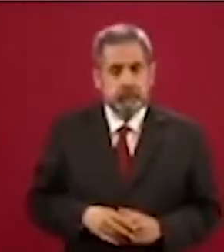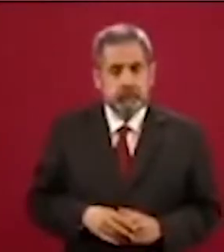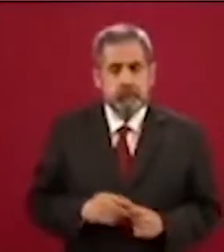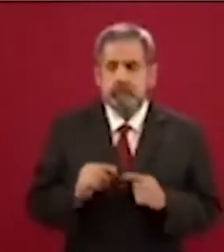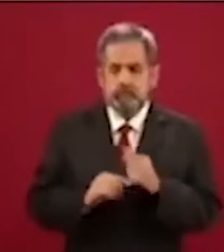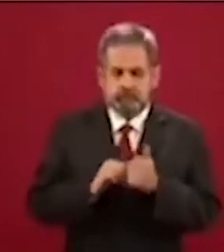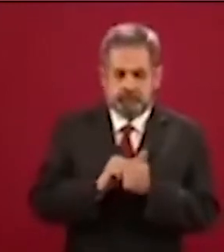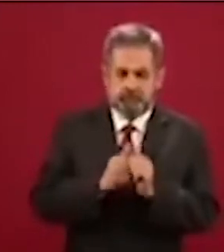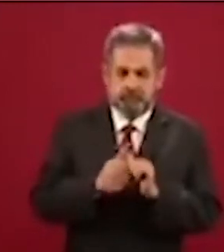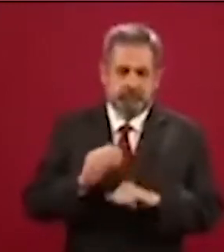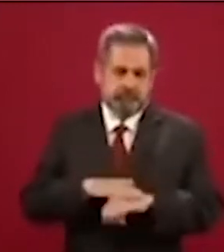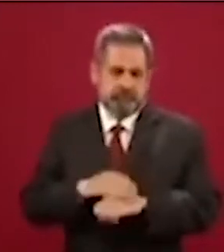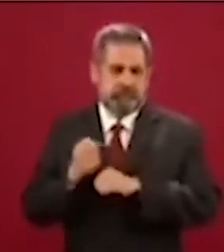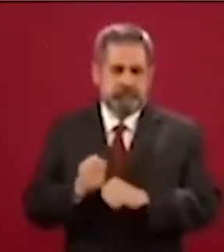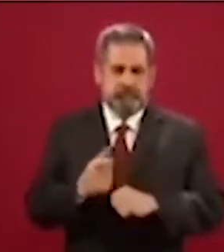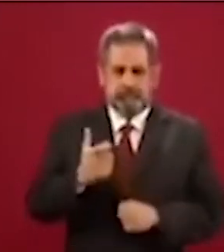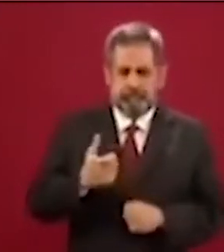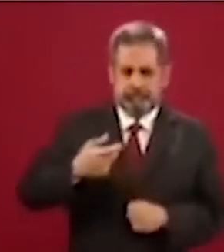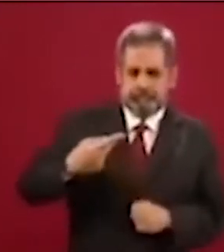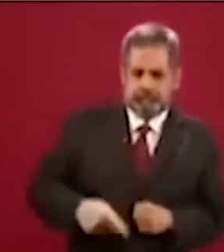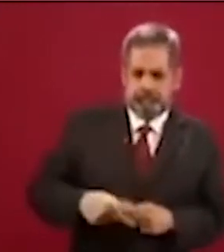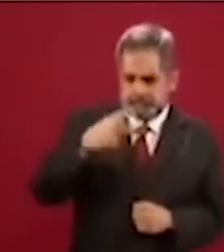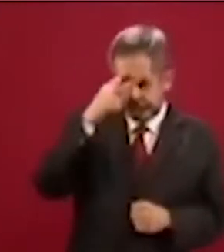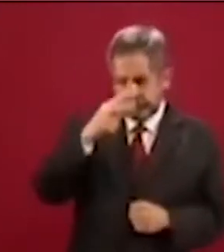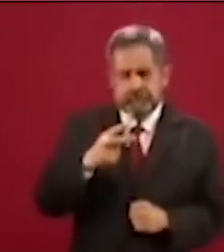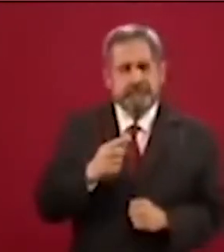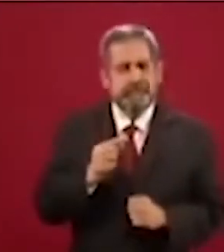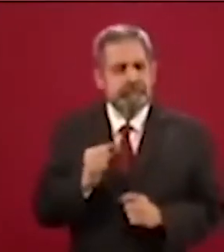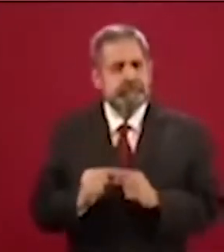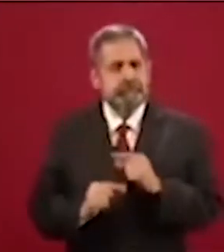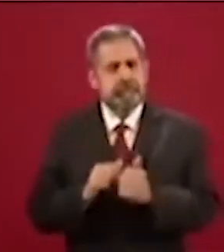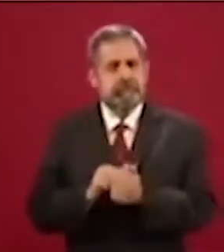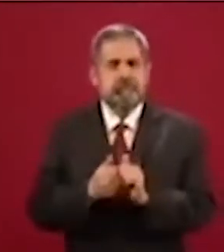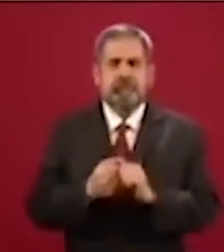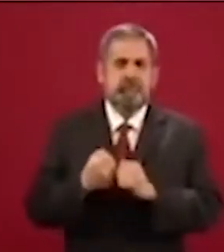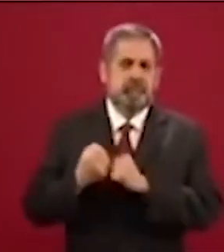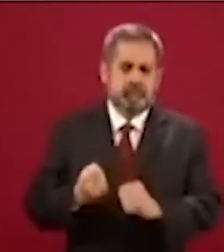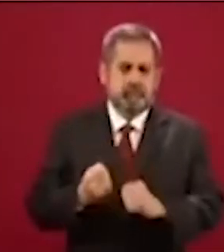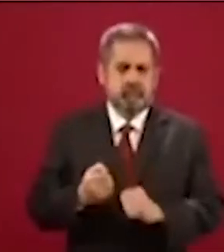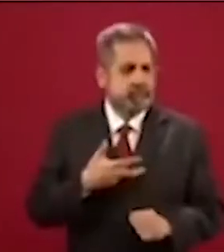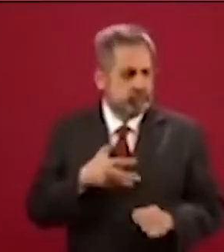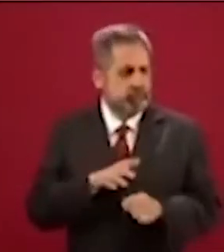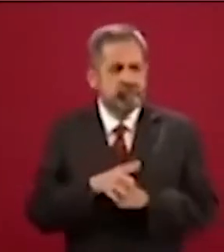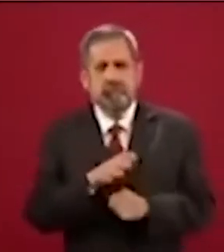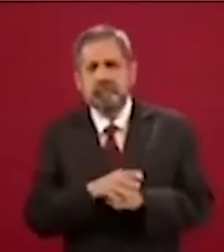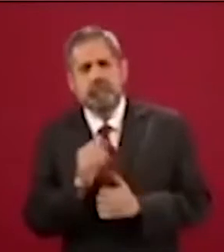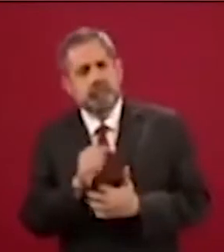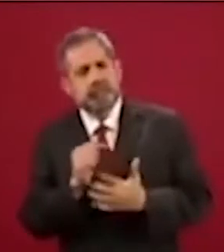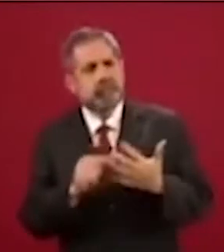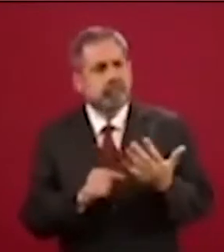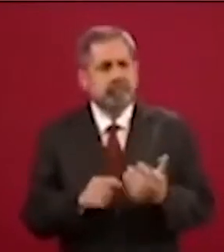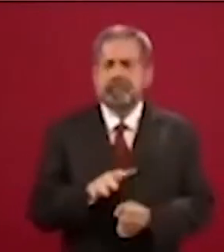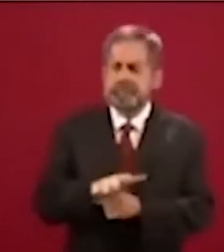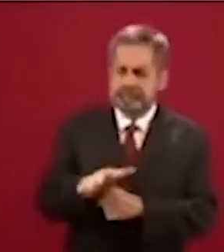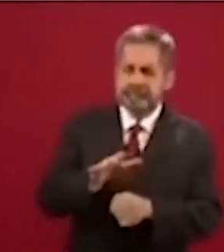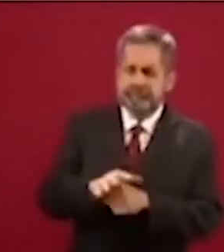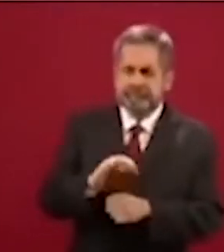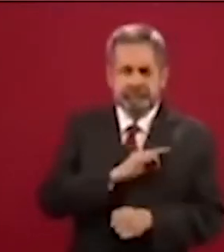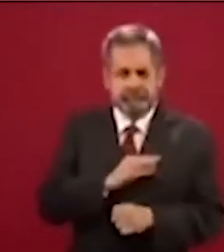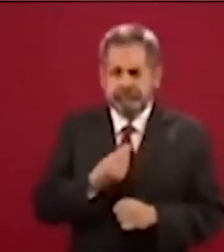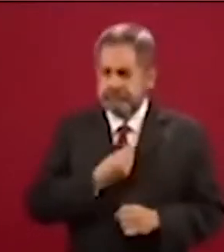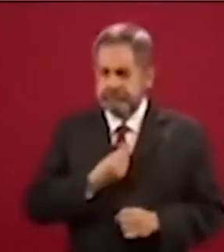fortaleciendo el peso hacia adelante. Tenemos condiciones para que podamos